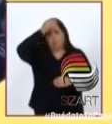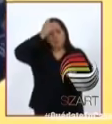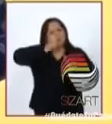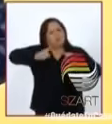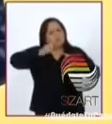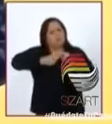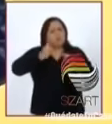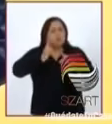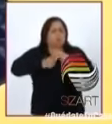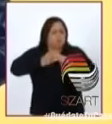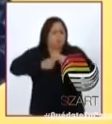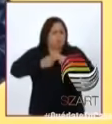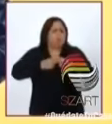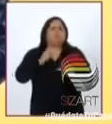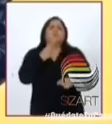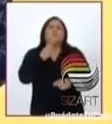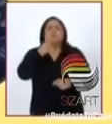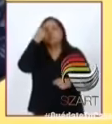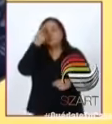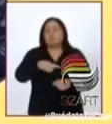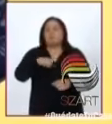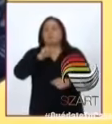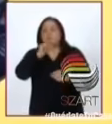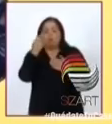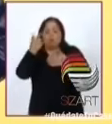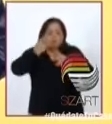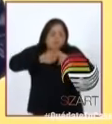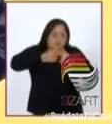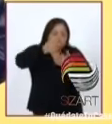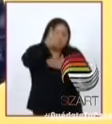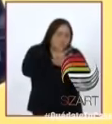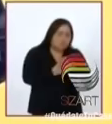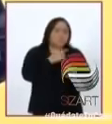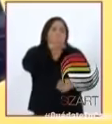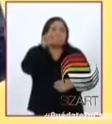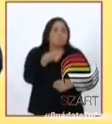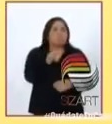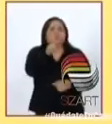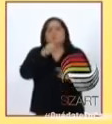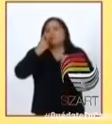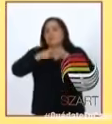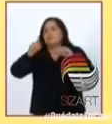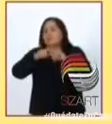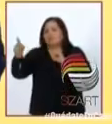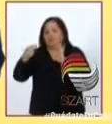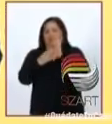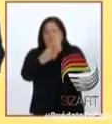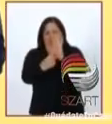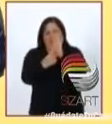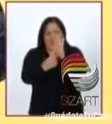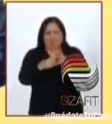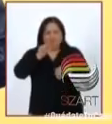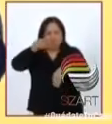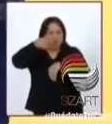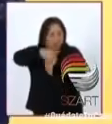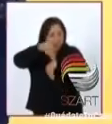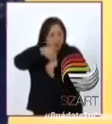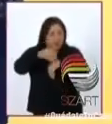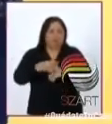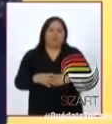algoritmos utilizados para resolver operaciones y recurrieron a las distintas representaciones de los números.